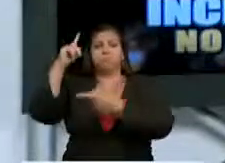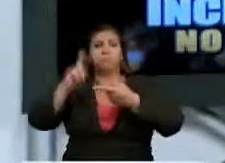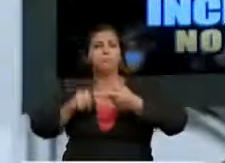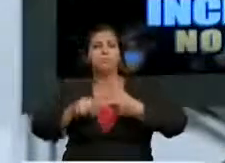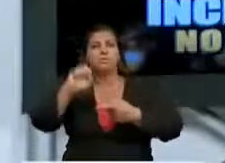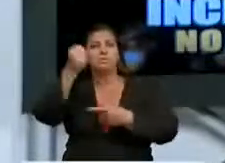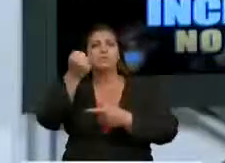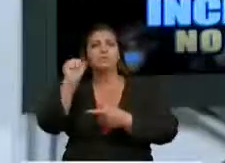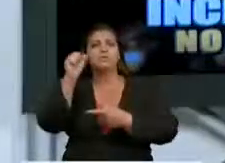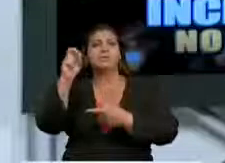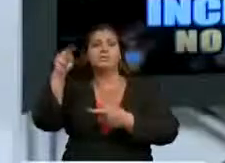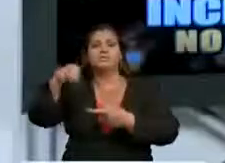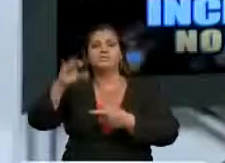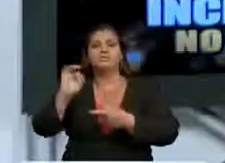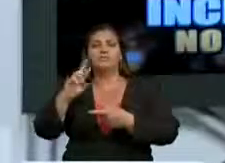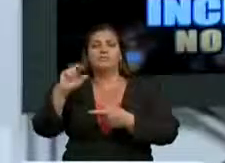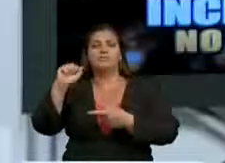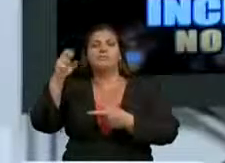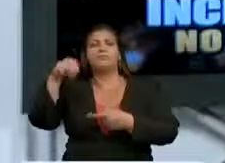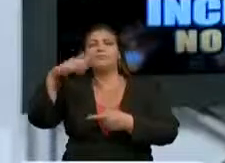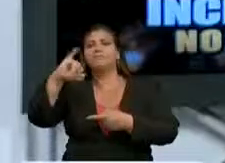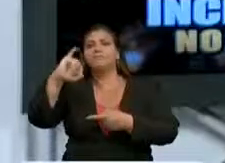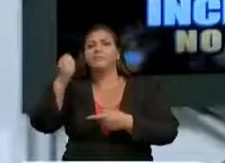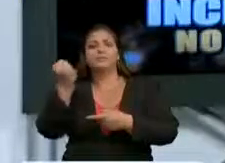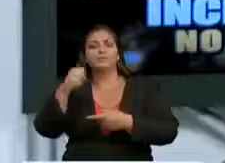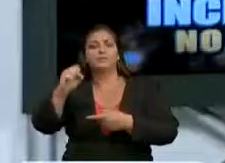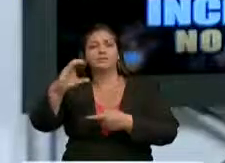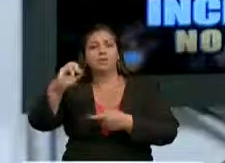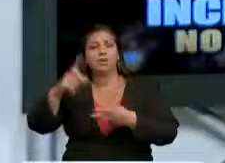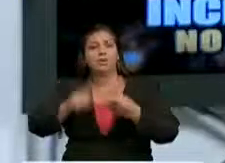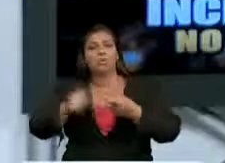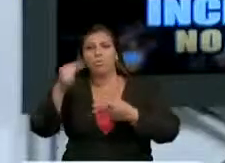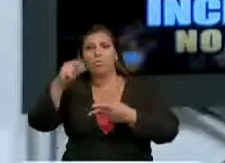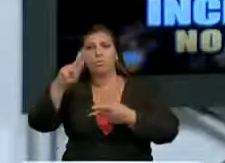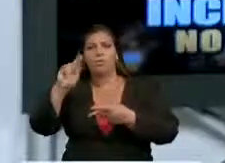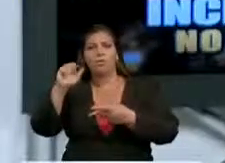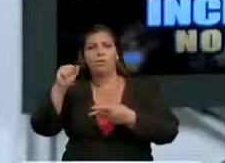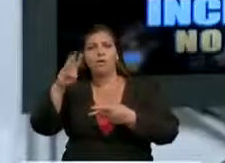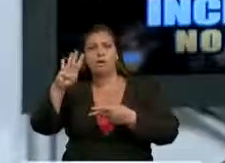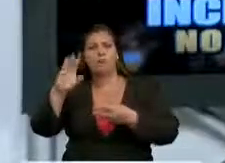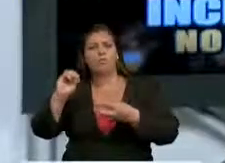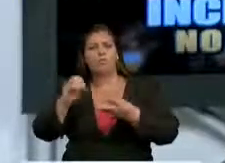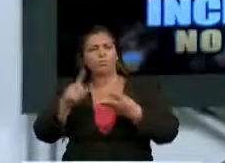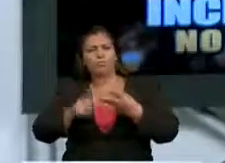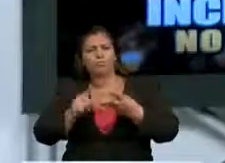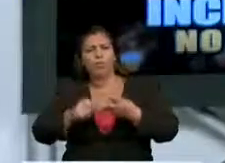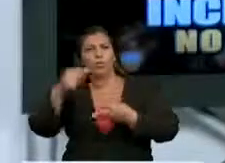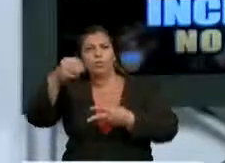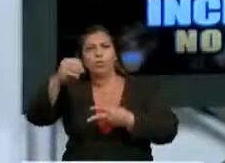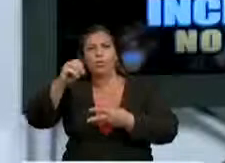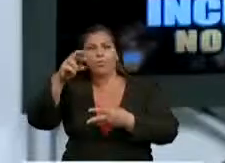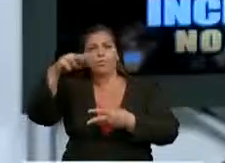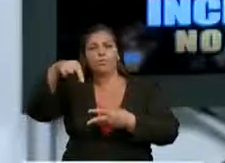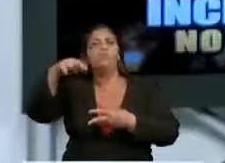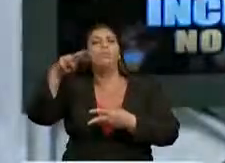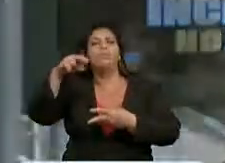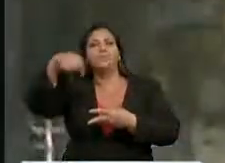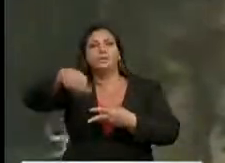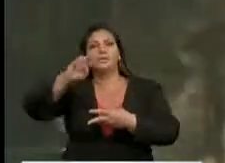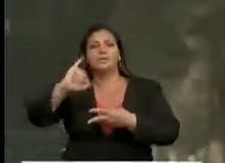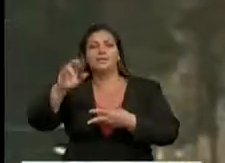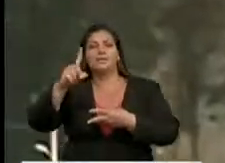Orquídeas. Lastimosamente son cientos de hectáreas las consumidas por el fuego, un daño incalculable a la flora y fauna del lugar.